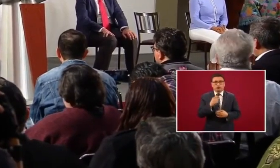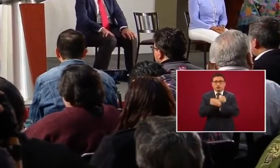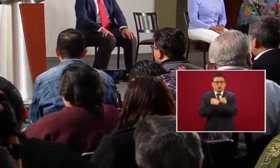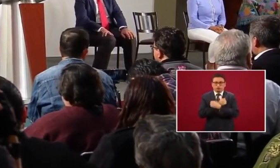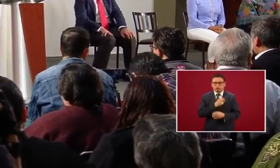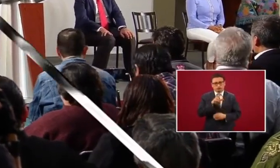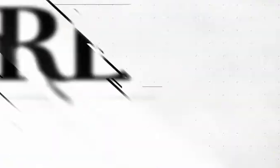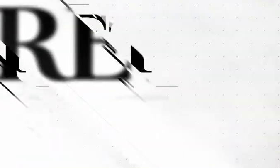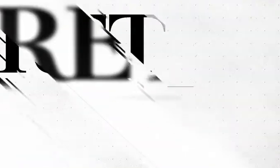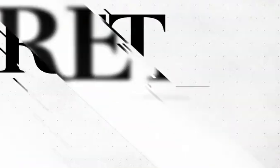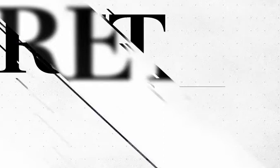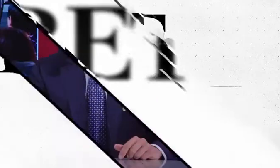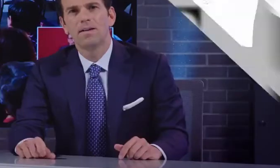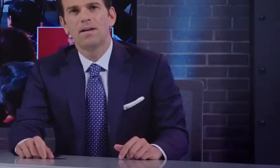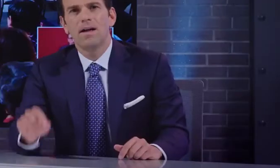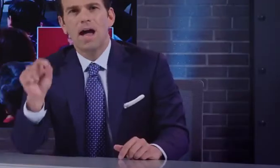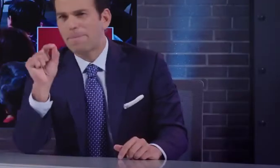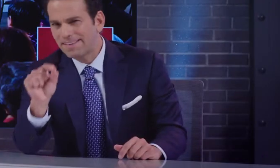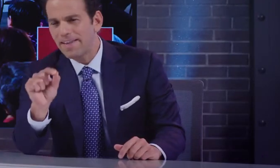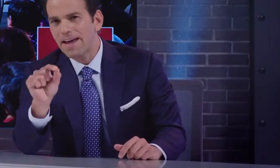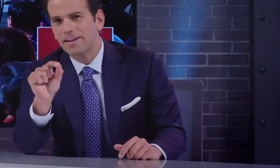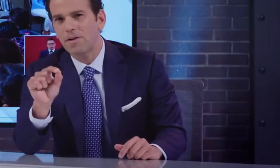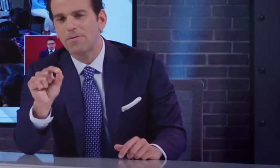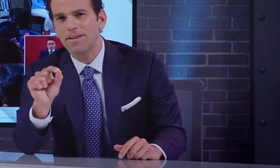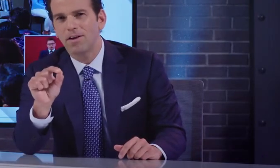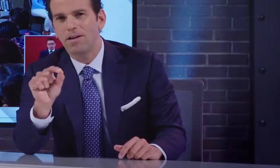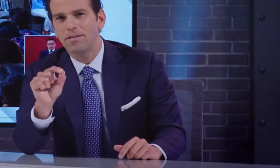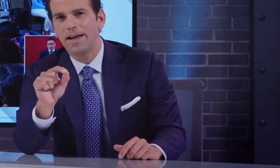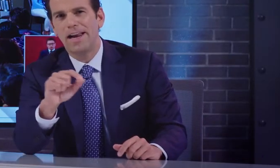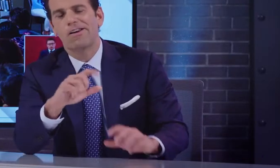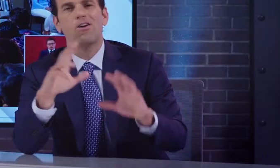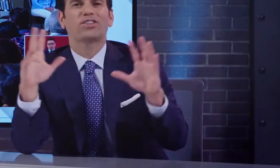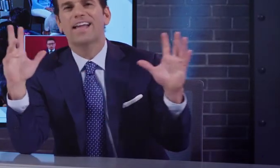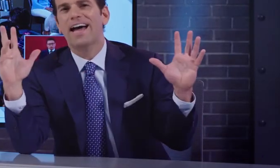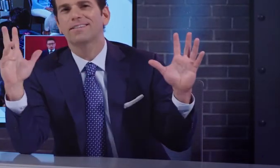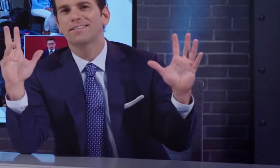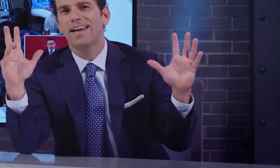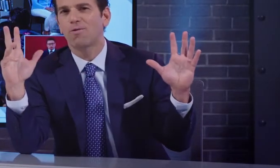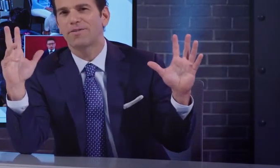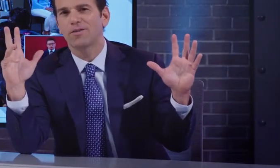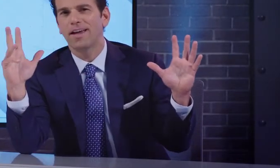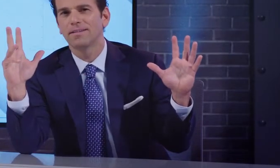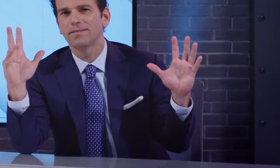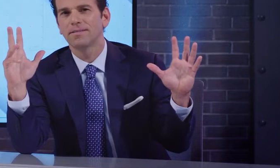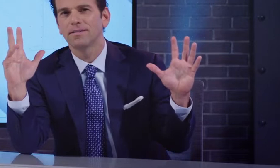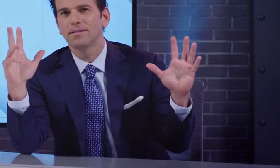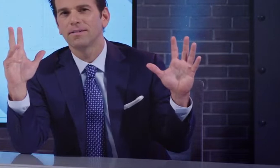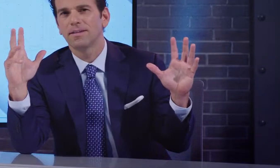abrazos. Simplemente así. A partir de ahí se fue volviendo el rockstar de la